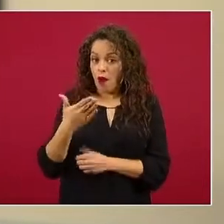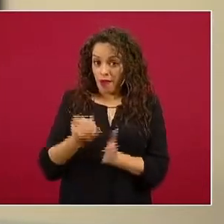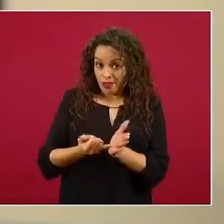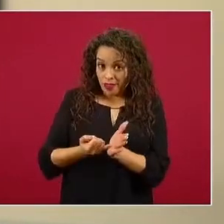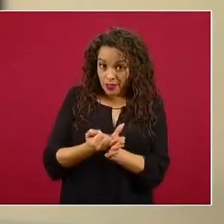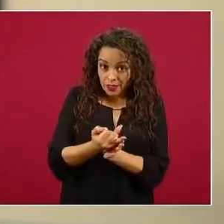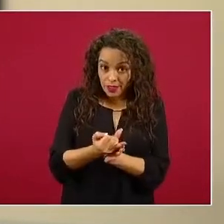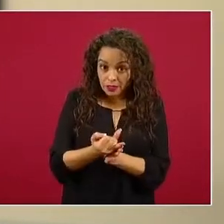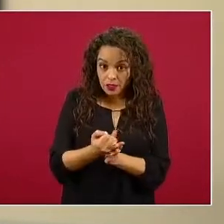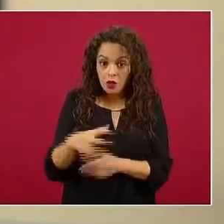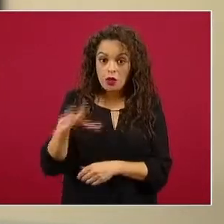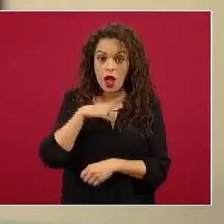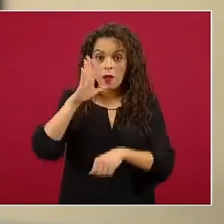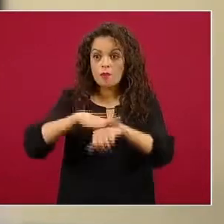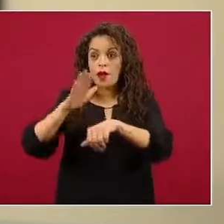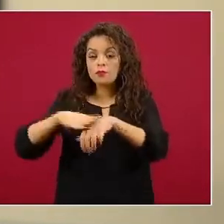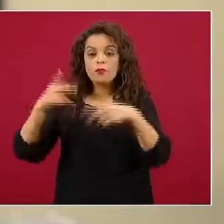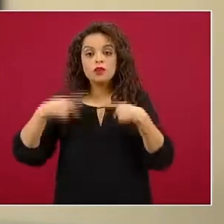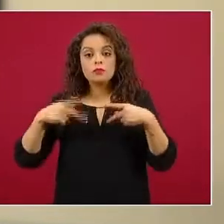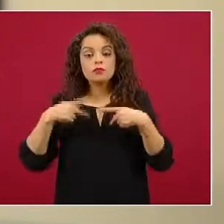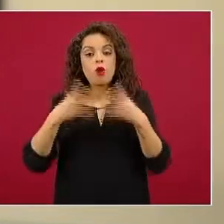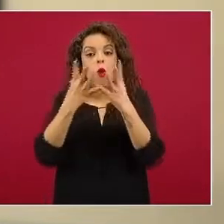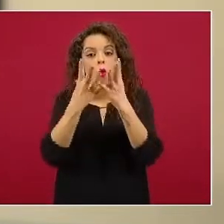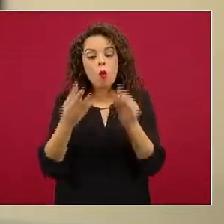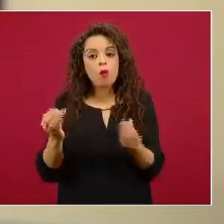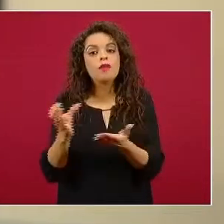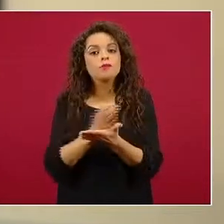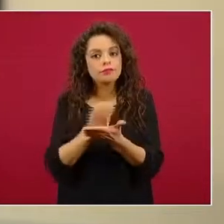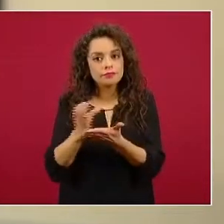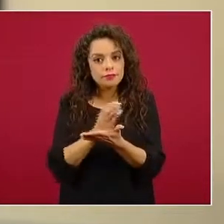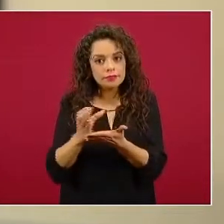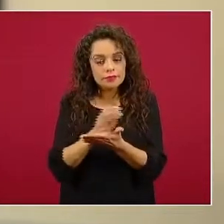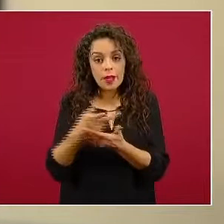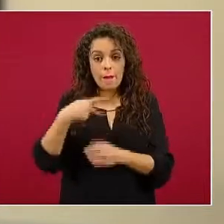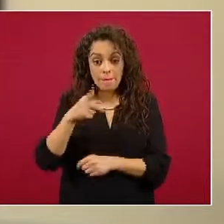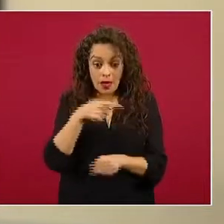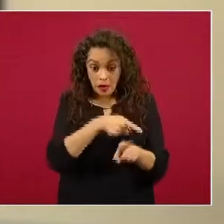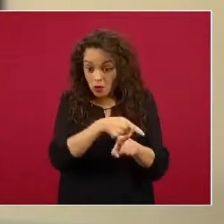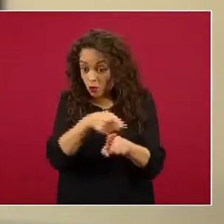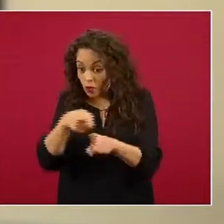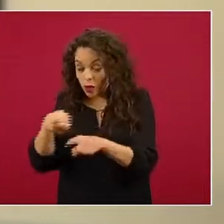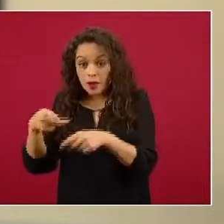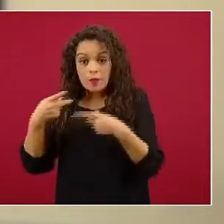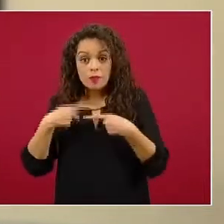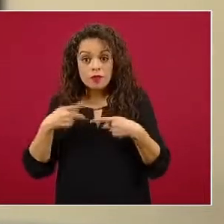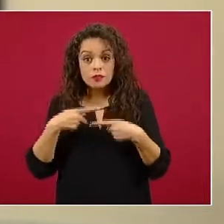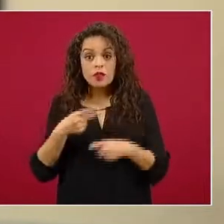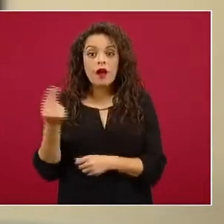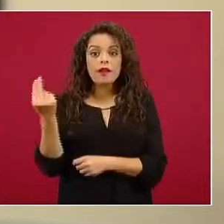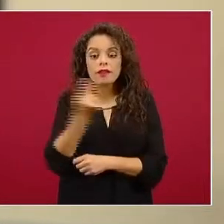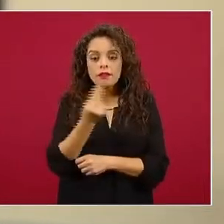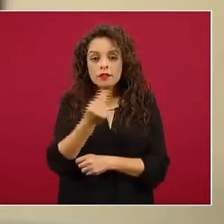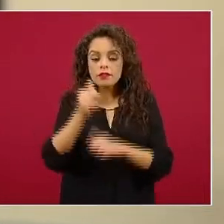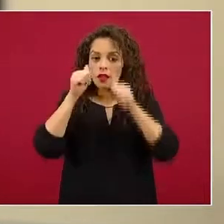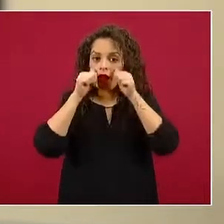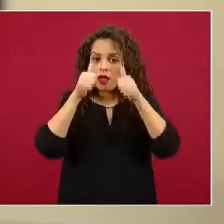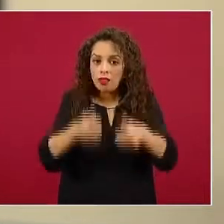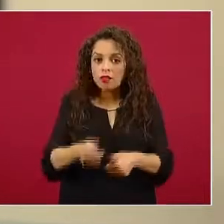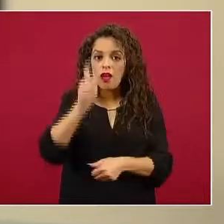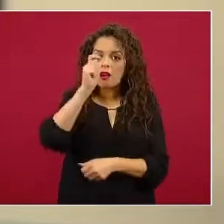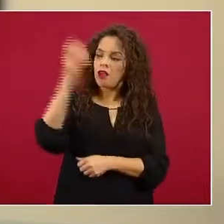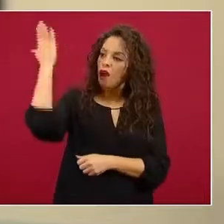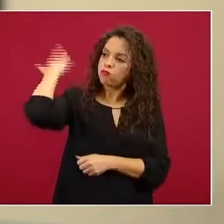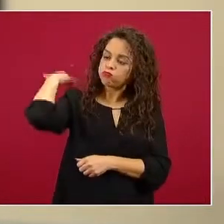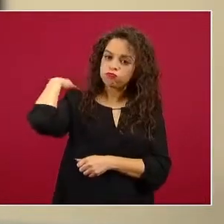que hay más gente recuperada. Sin embargo, estas personas van a requerir de no sé, neumólogos y todo eso.